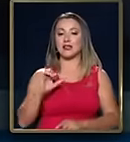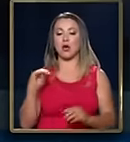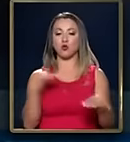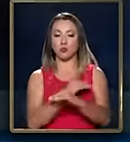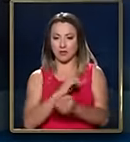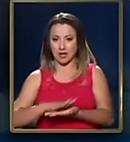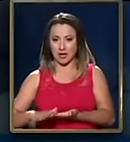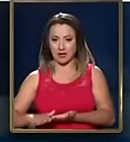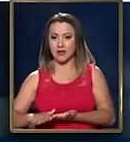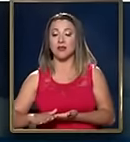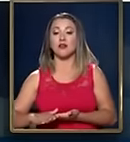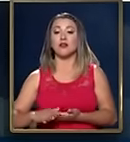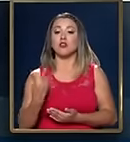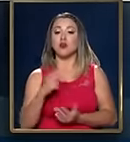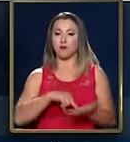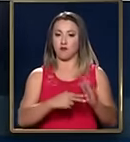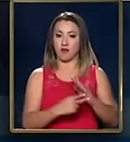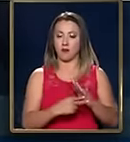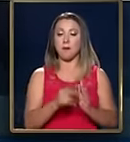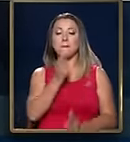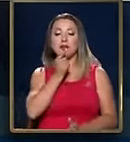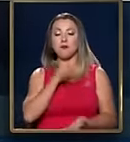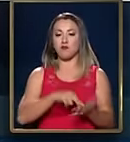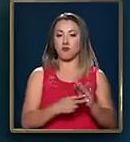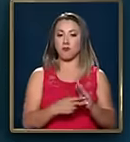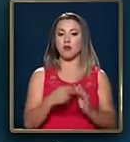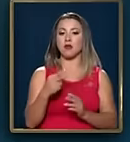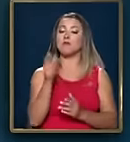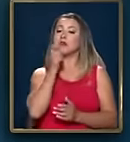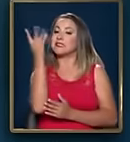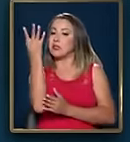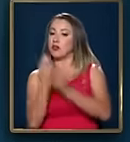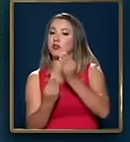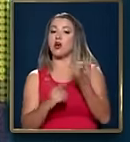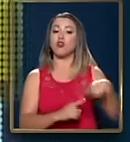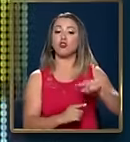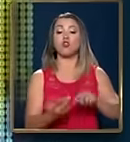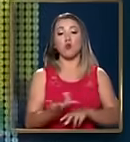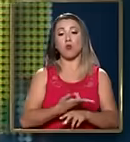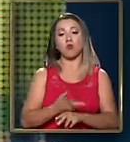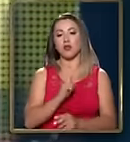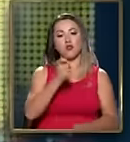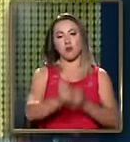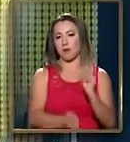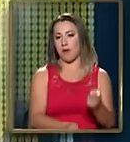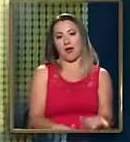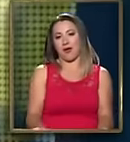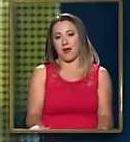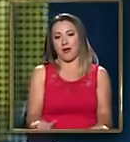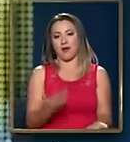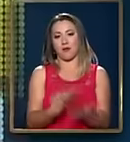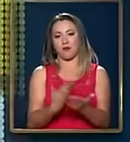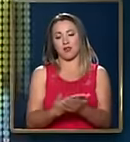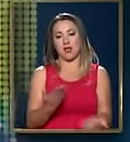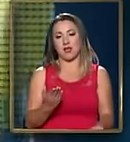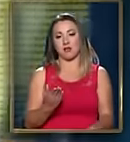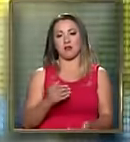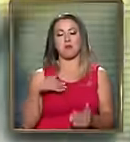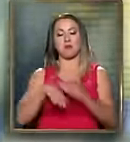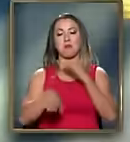Y el TAC tiene dos problemas derivados de la pila. La pila que se agota y la pila de hueones que no está pagando el TAC. Y como